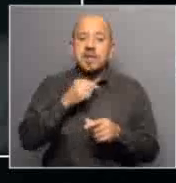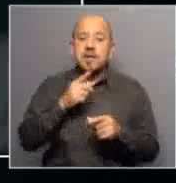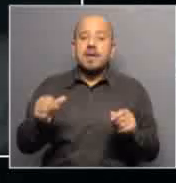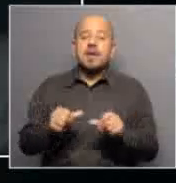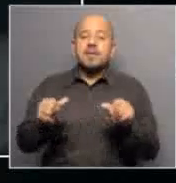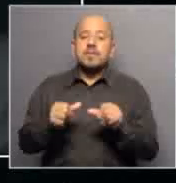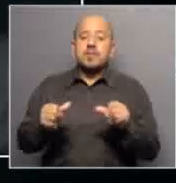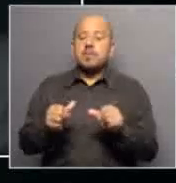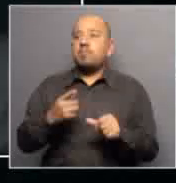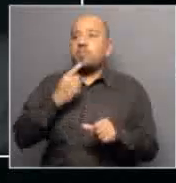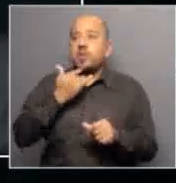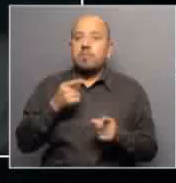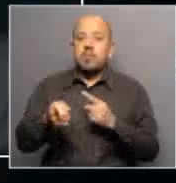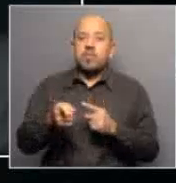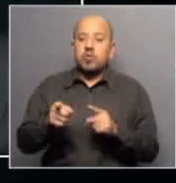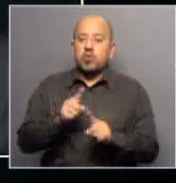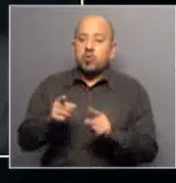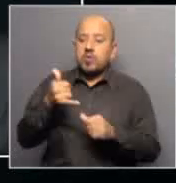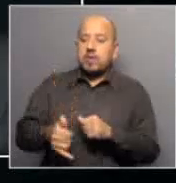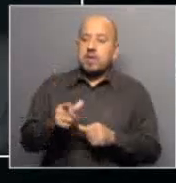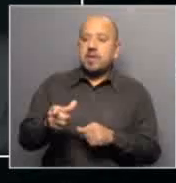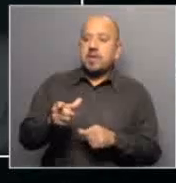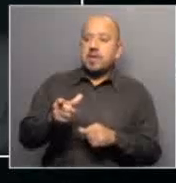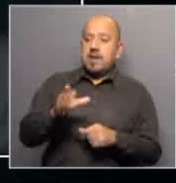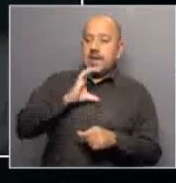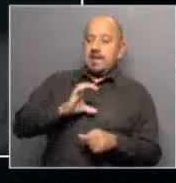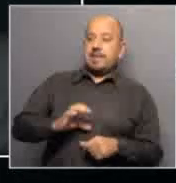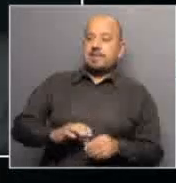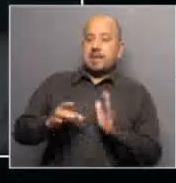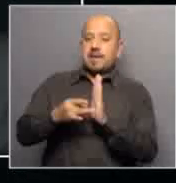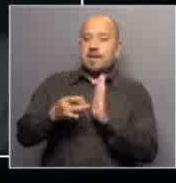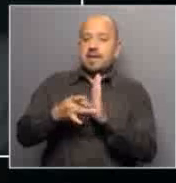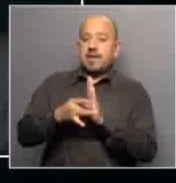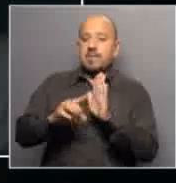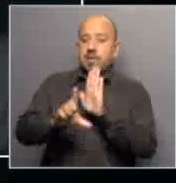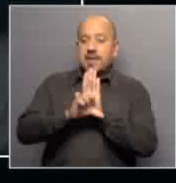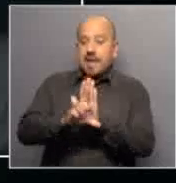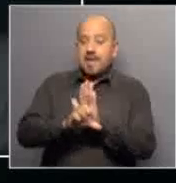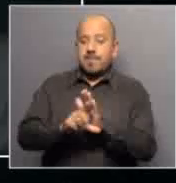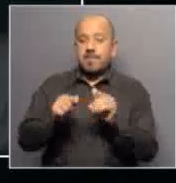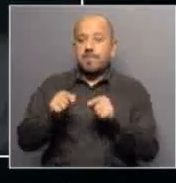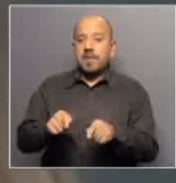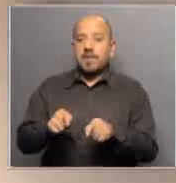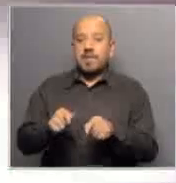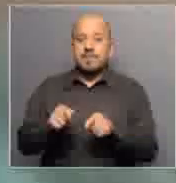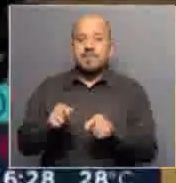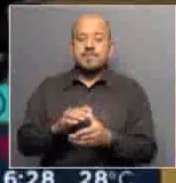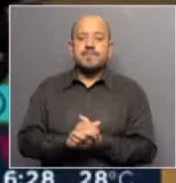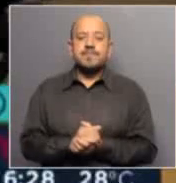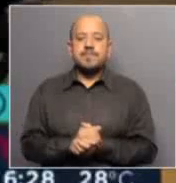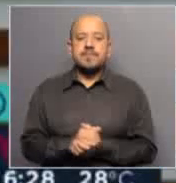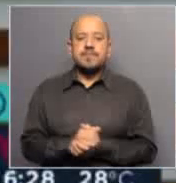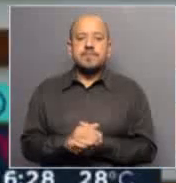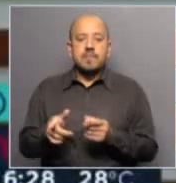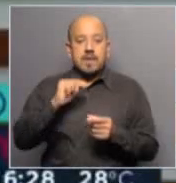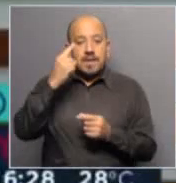que no reúnen la calidad que requiere la ley para ser objeto del delito. La idea